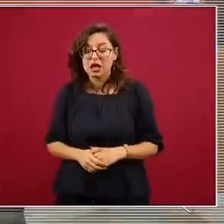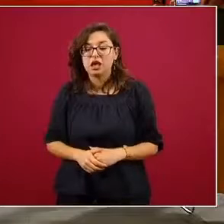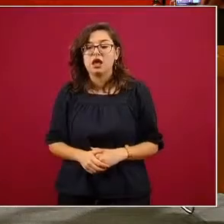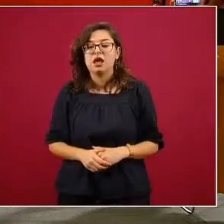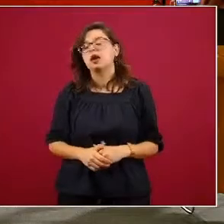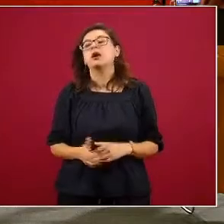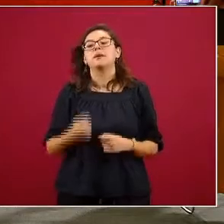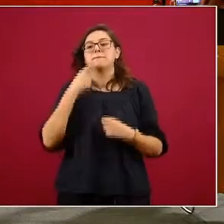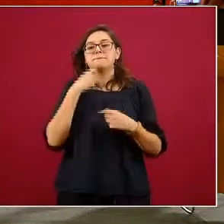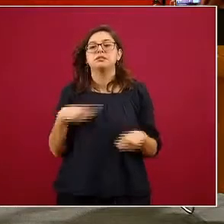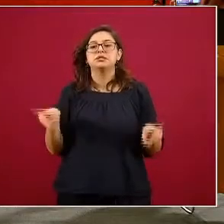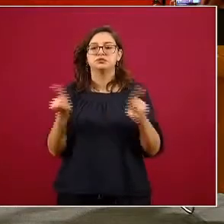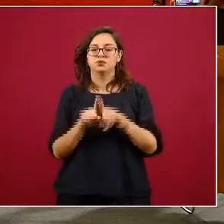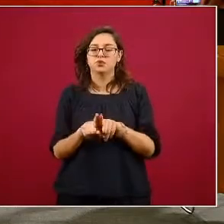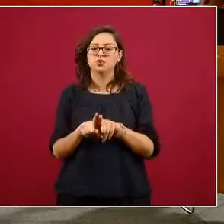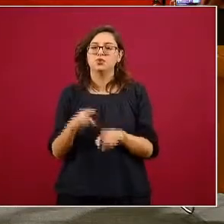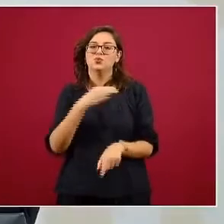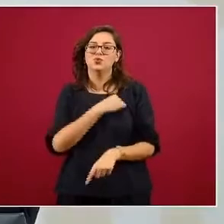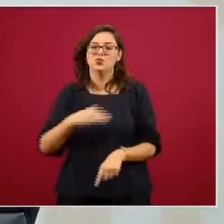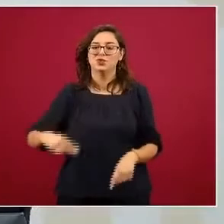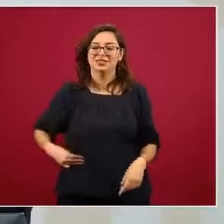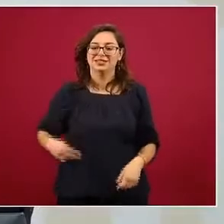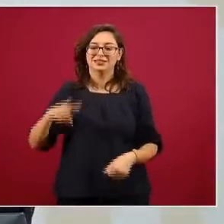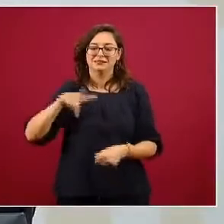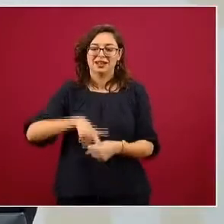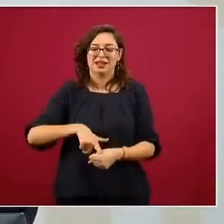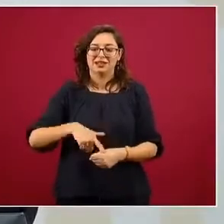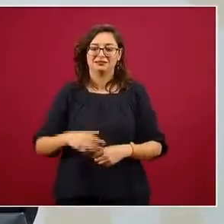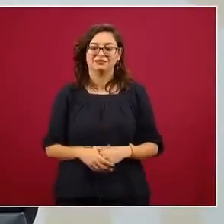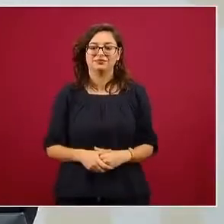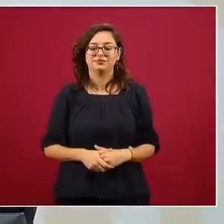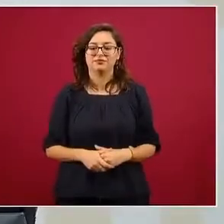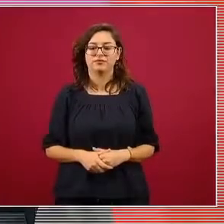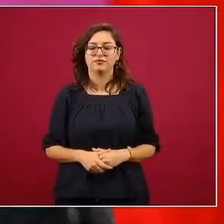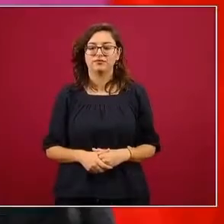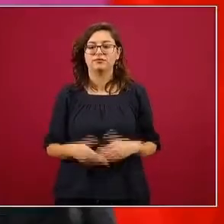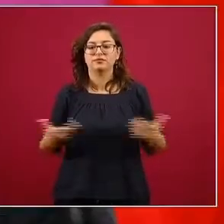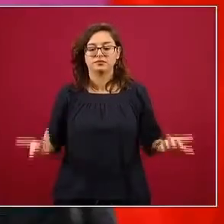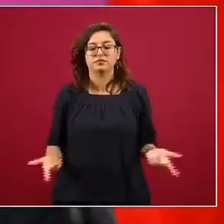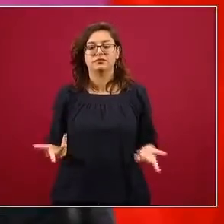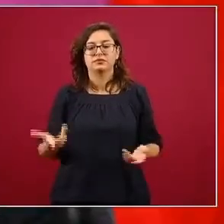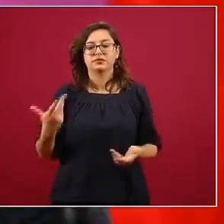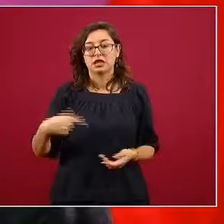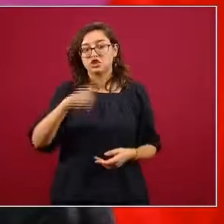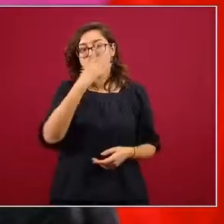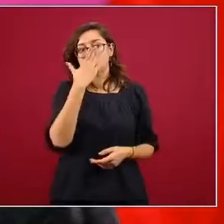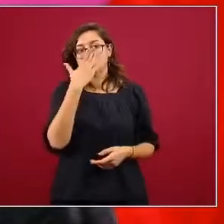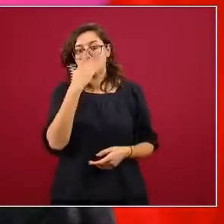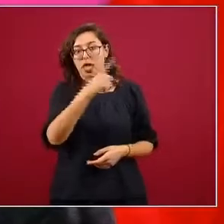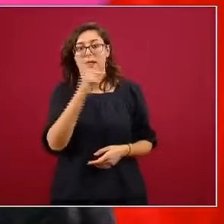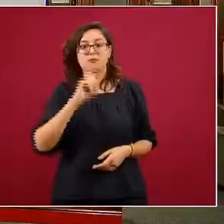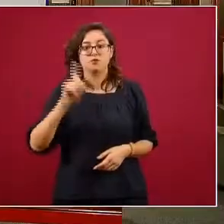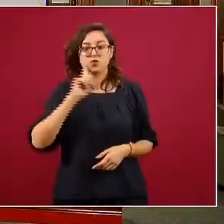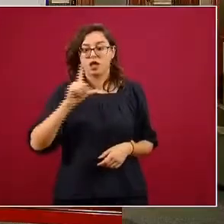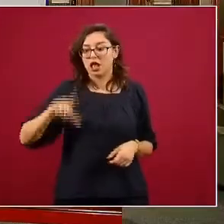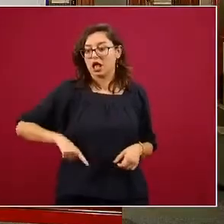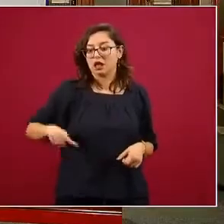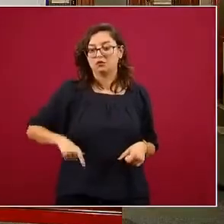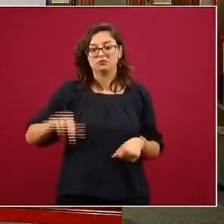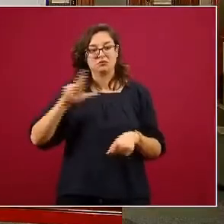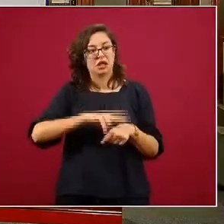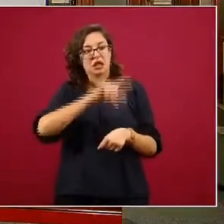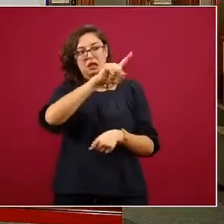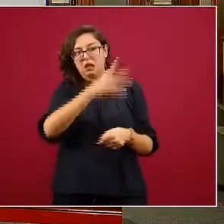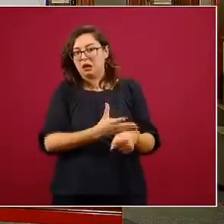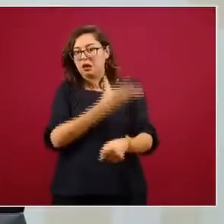con las autoridades municipales. La gobernadora Pavlovich hizo un comentario muy pertinente, tenemos la misma